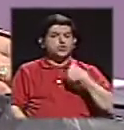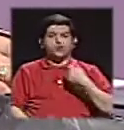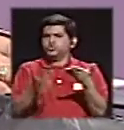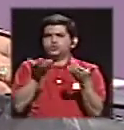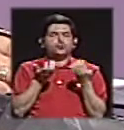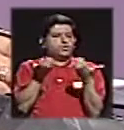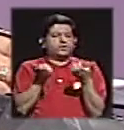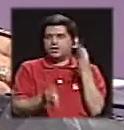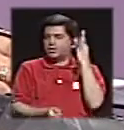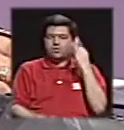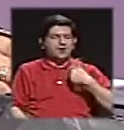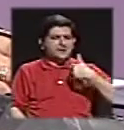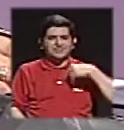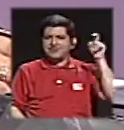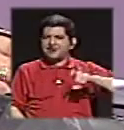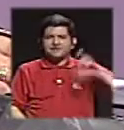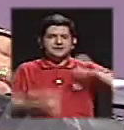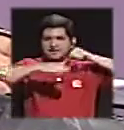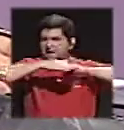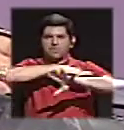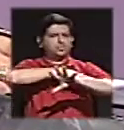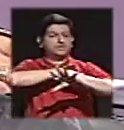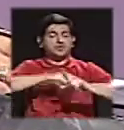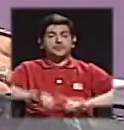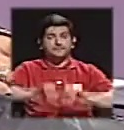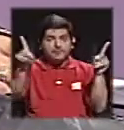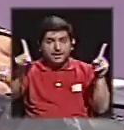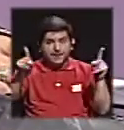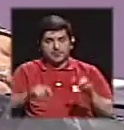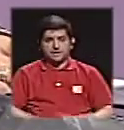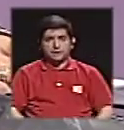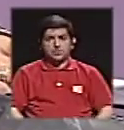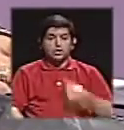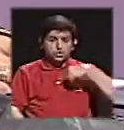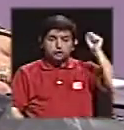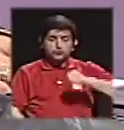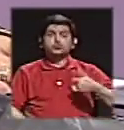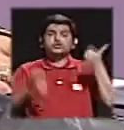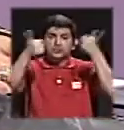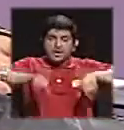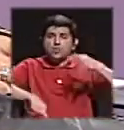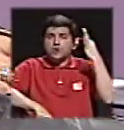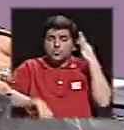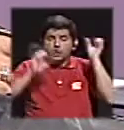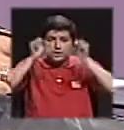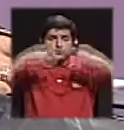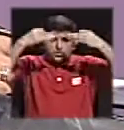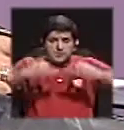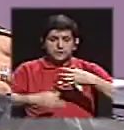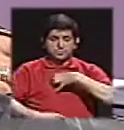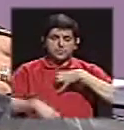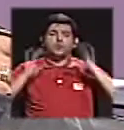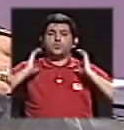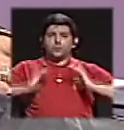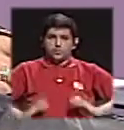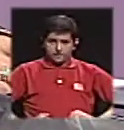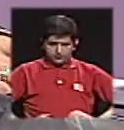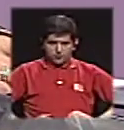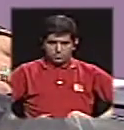quisiera que ninguna mujer tuviera que abortar. Pero sí estoy a favor de que las mujeres podamos decidir sobre nuestros